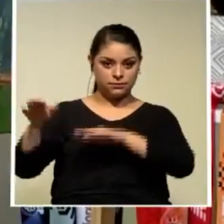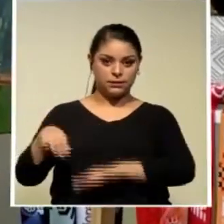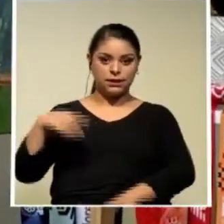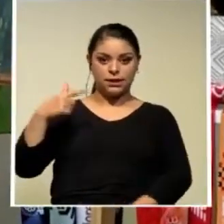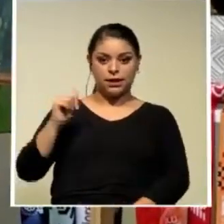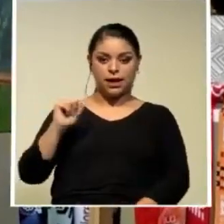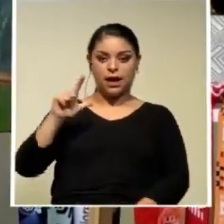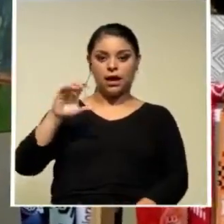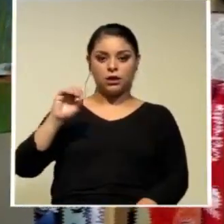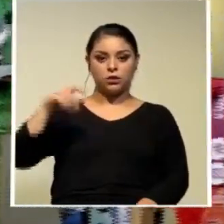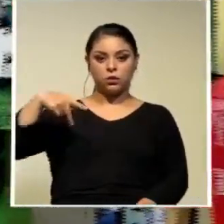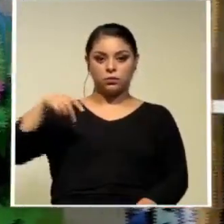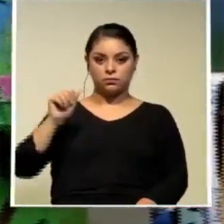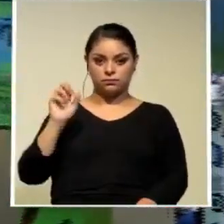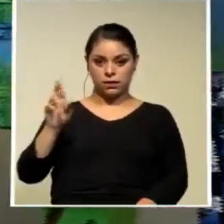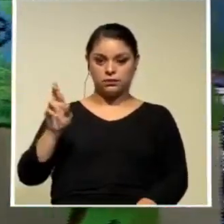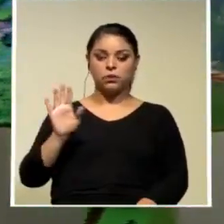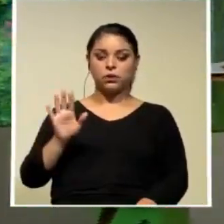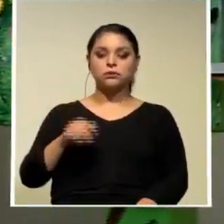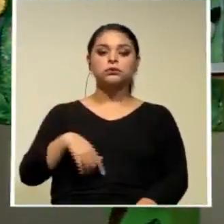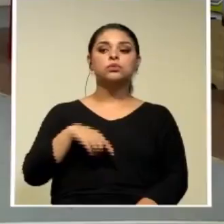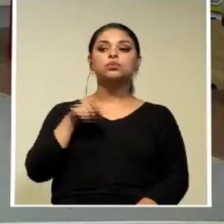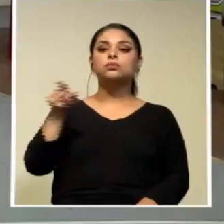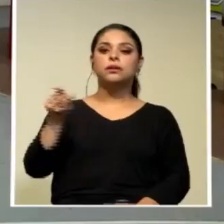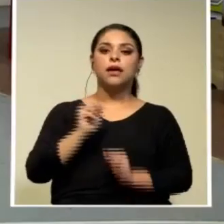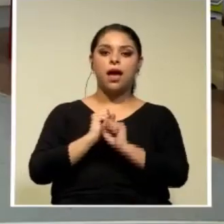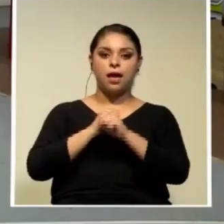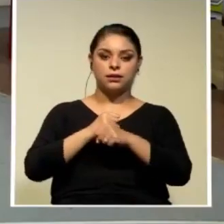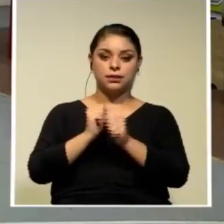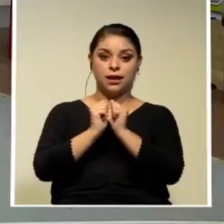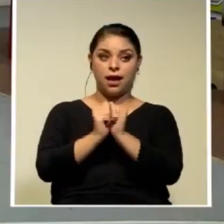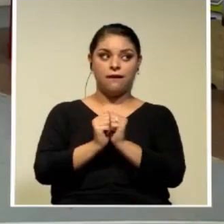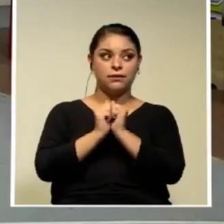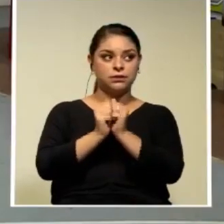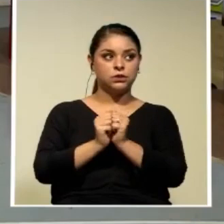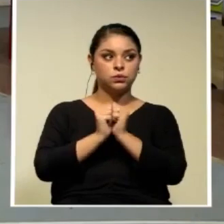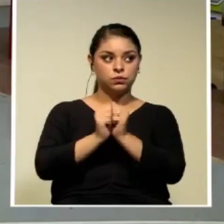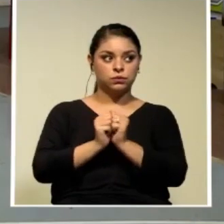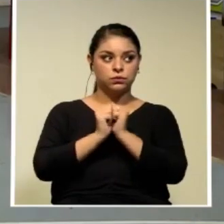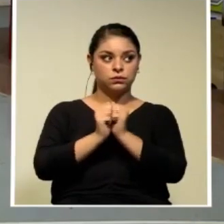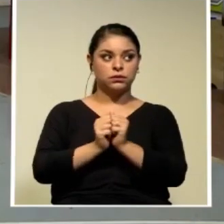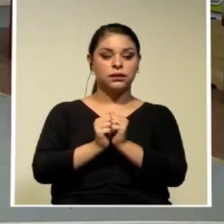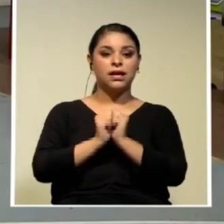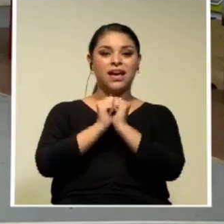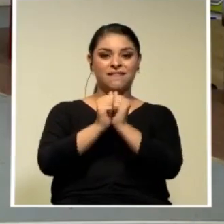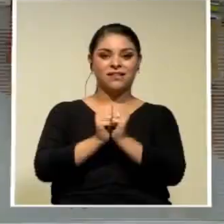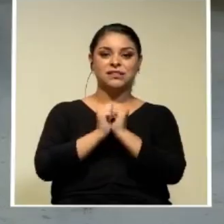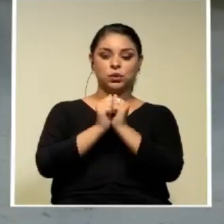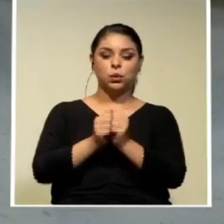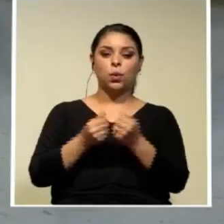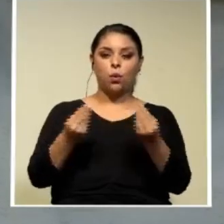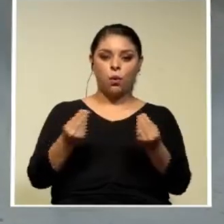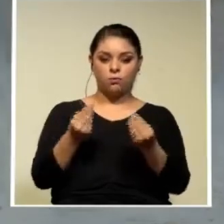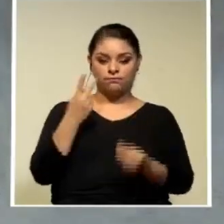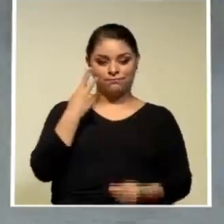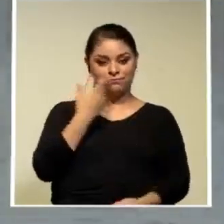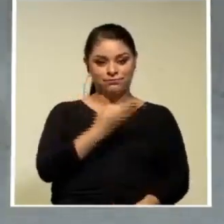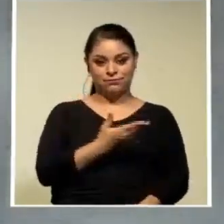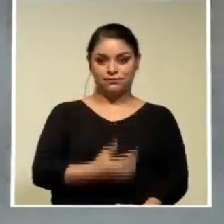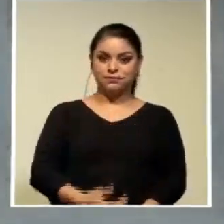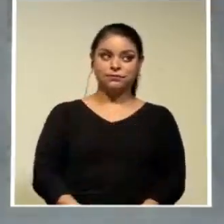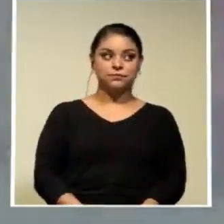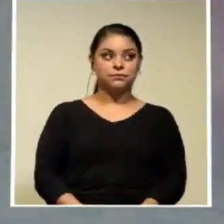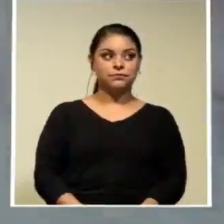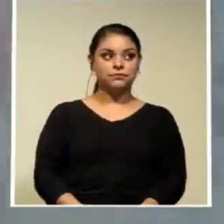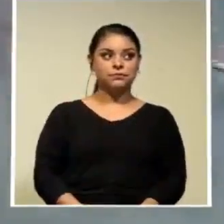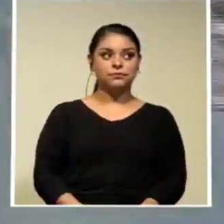hace caballito. Haga caballito. Okay. Bueno, caballito es, ¿verdad?, subiendo una pierna y alternándola. Y alternándola.